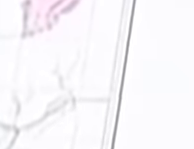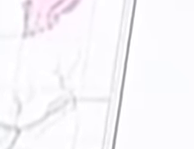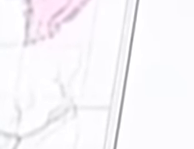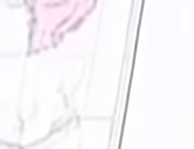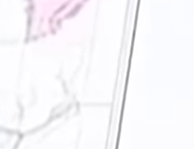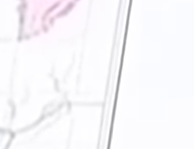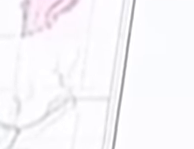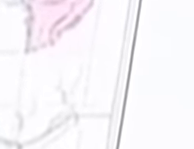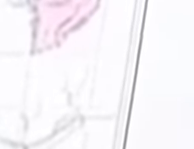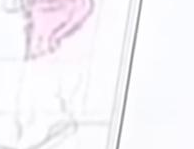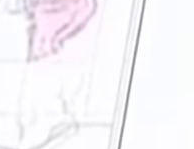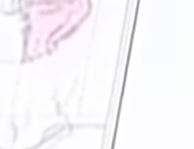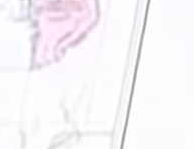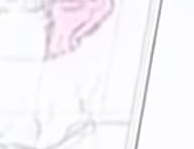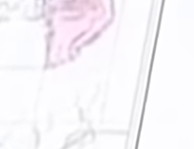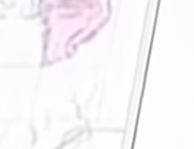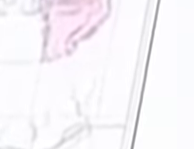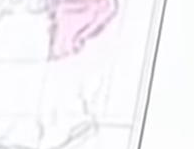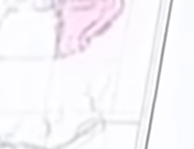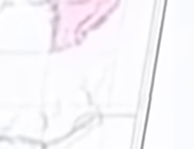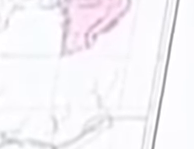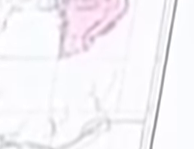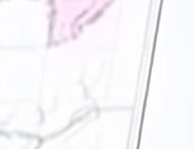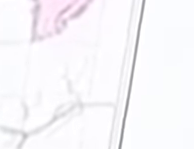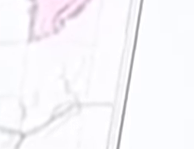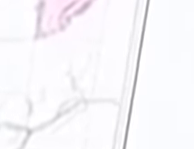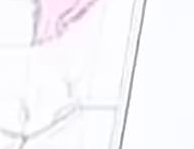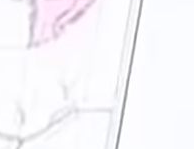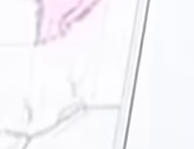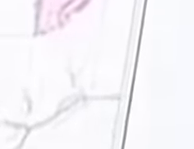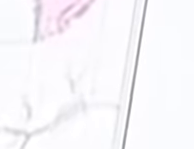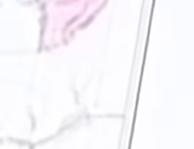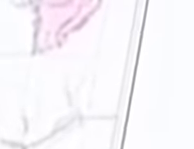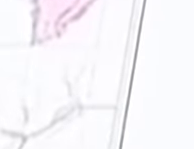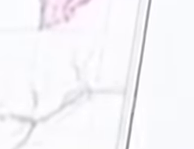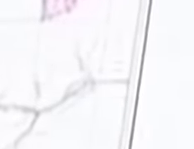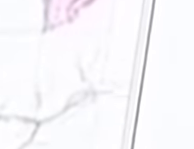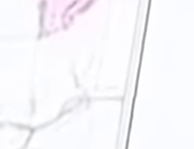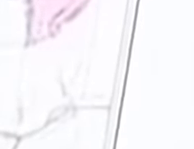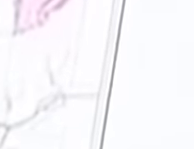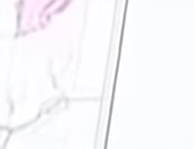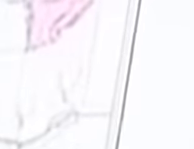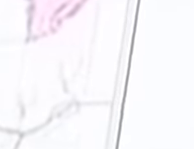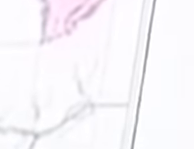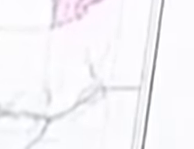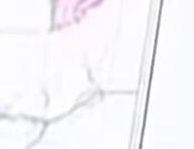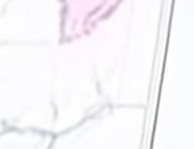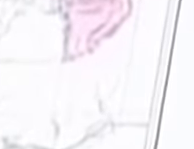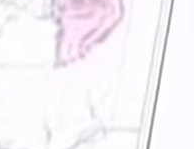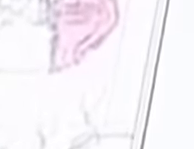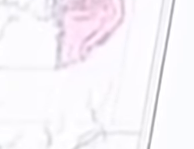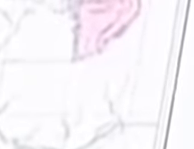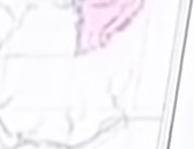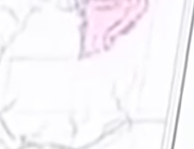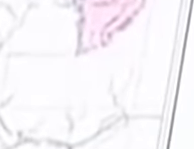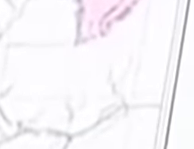siempre ha estado vinculada a los imperios y los imperios siempre han buscado dominarnos, saquearnos,